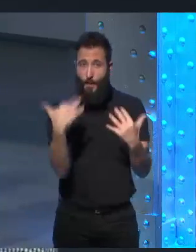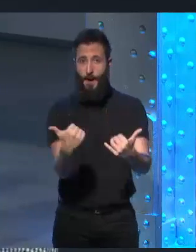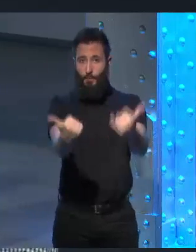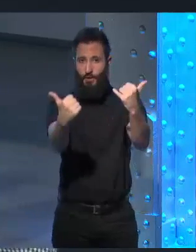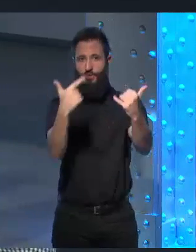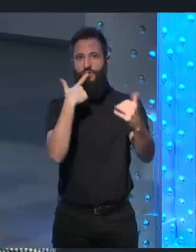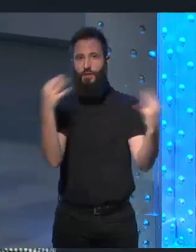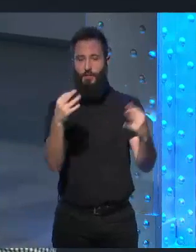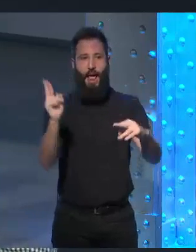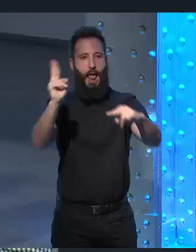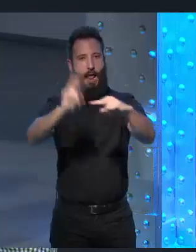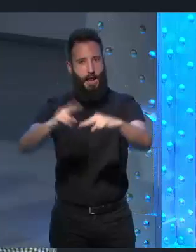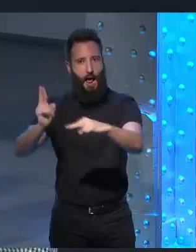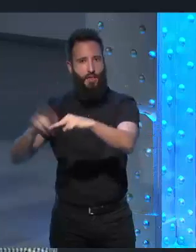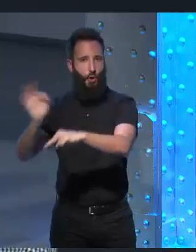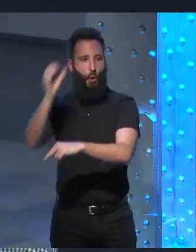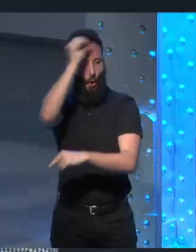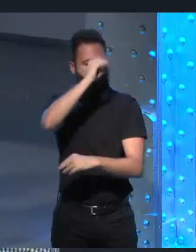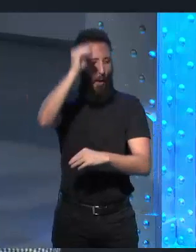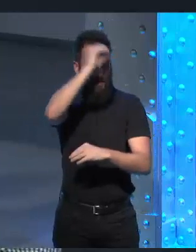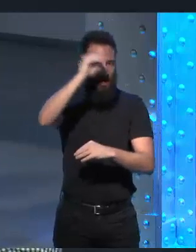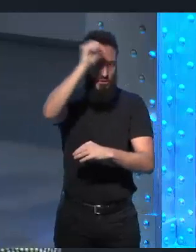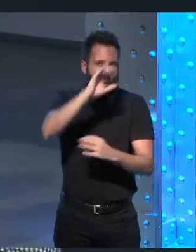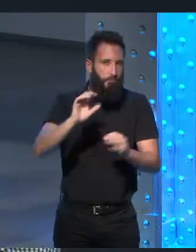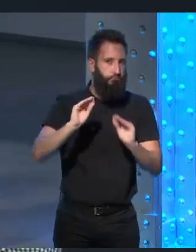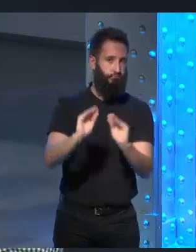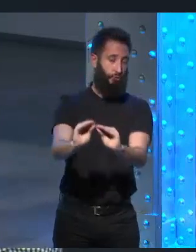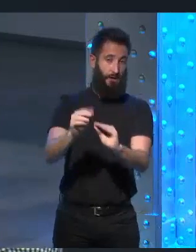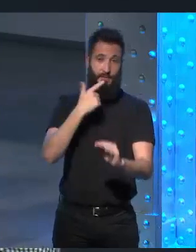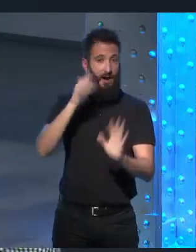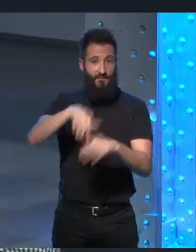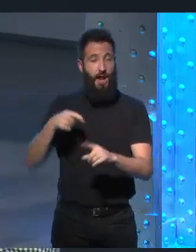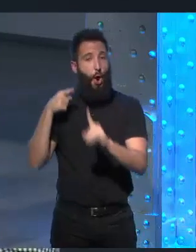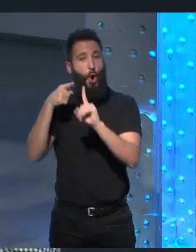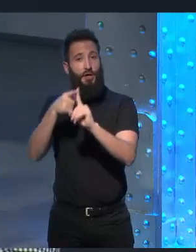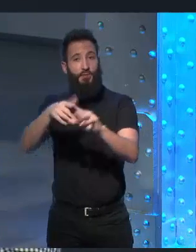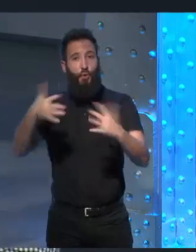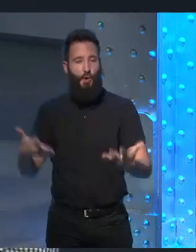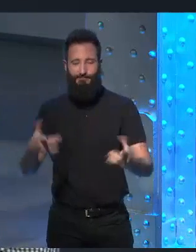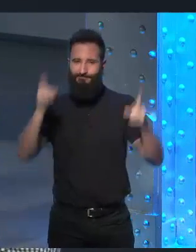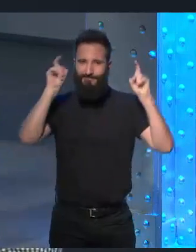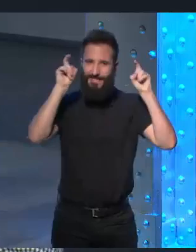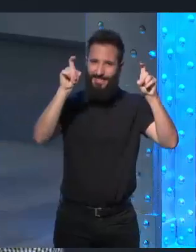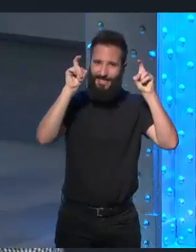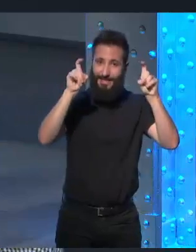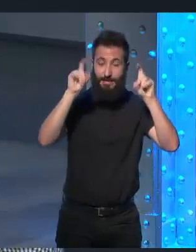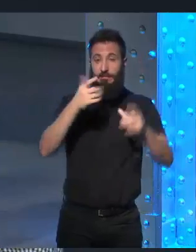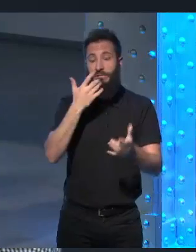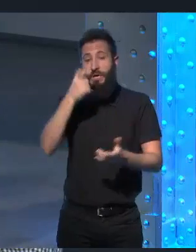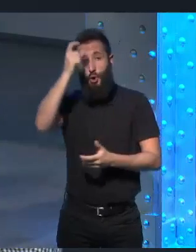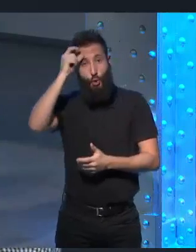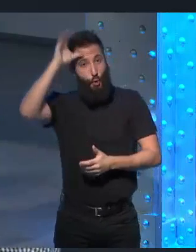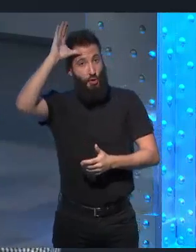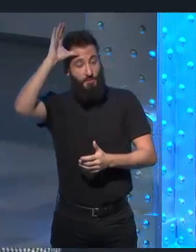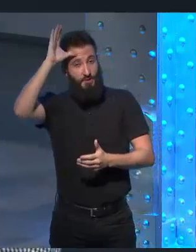además enlaces o puedes tener tu opinión, como es lógico, pero el objetivo final es, en definitiva, enseñar. Y un conocimiento que en